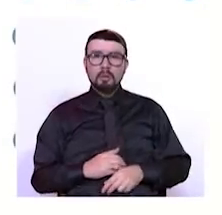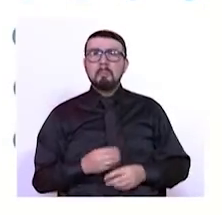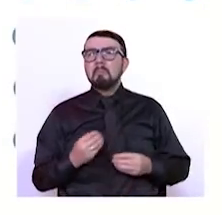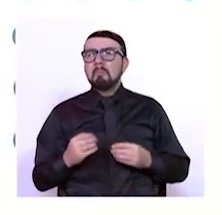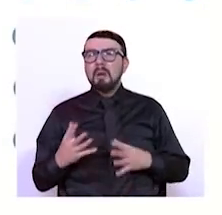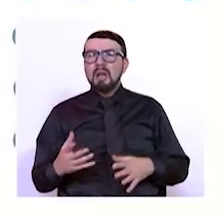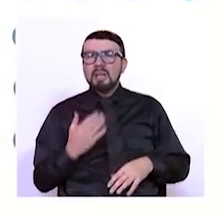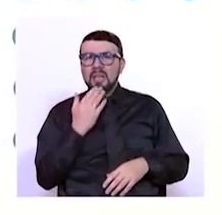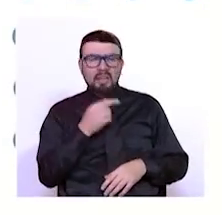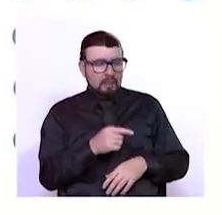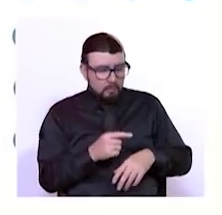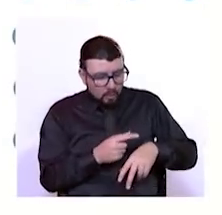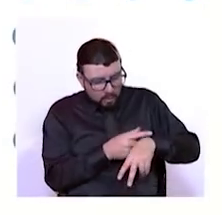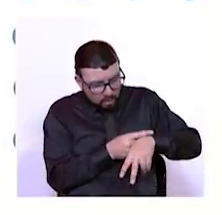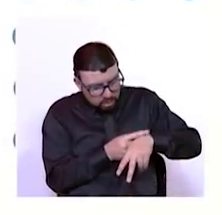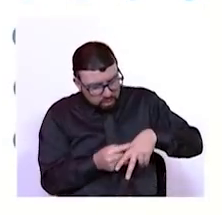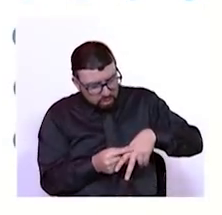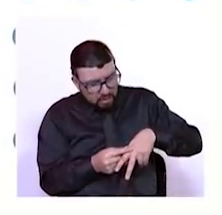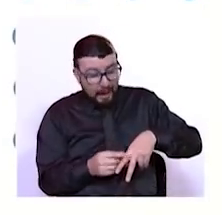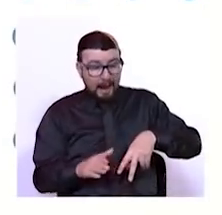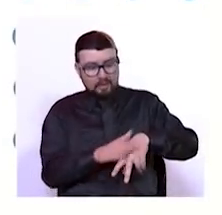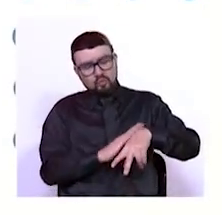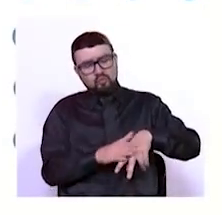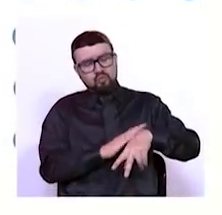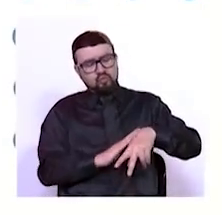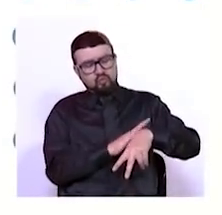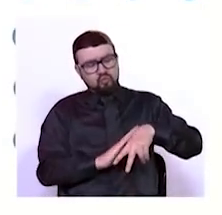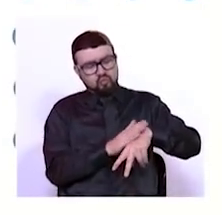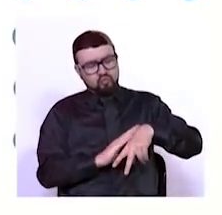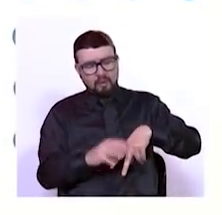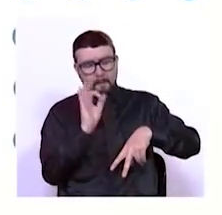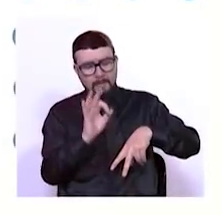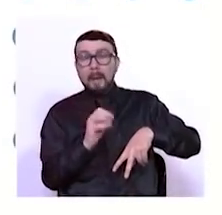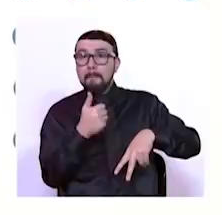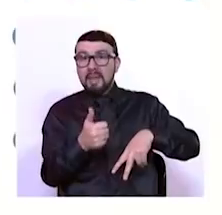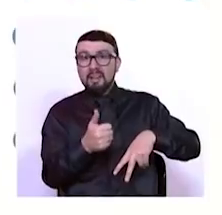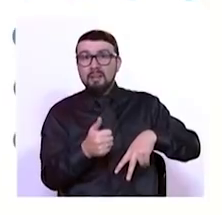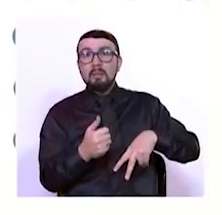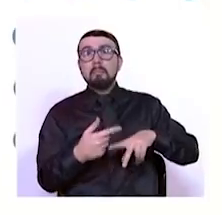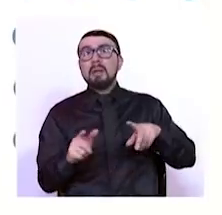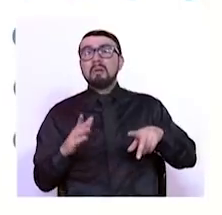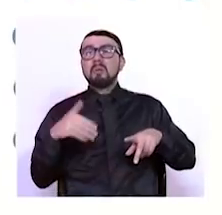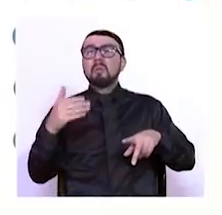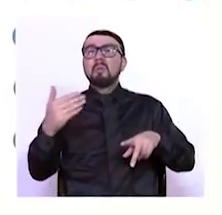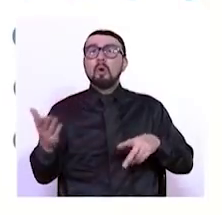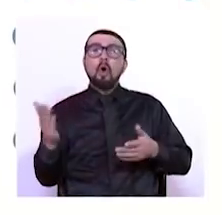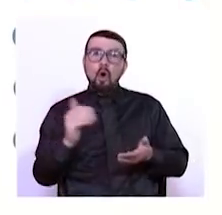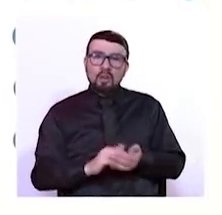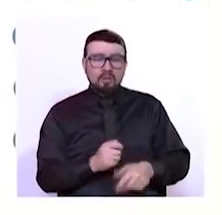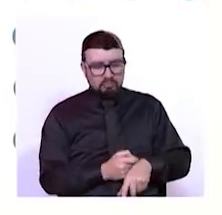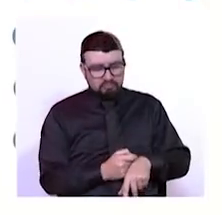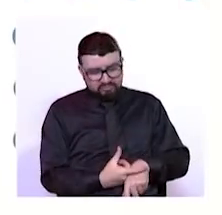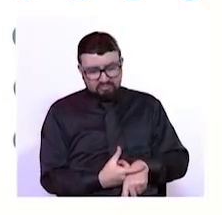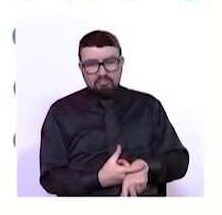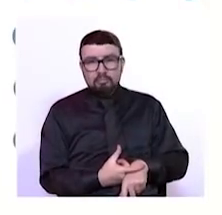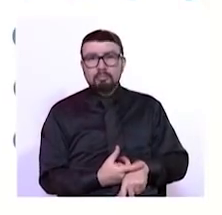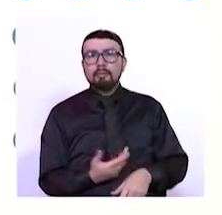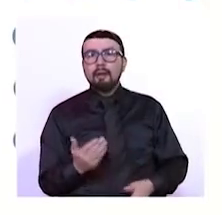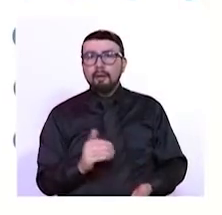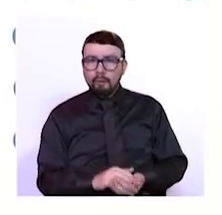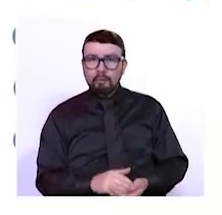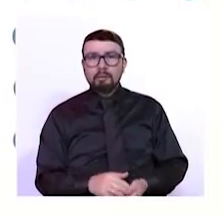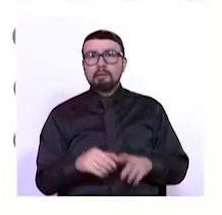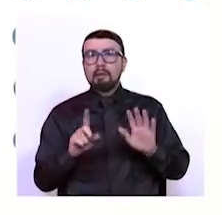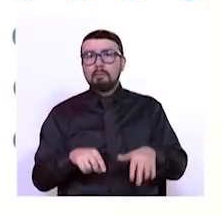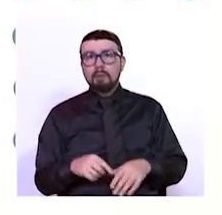haya una buena cicatrización, una buena curación de la herida, si nuevamente, y por eso es lo que pasa que a los